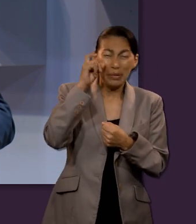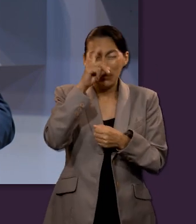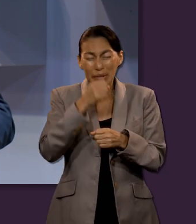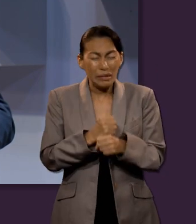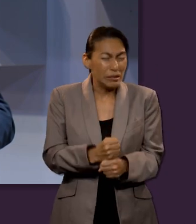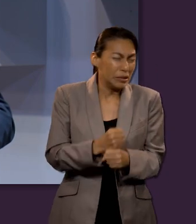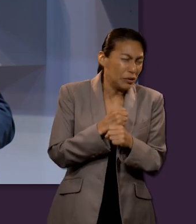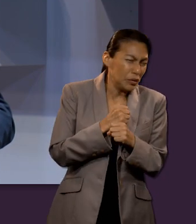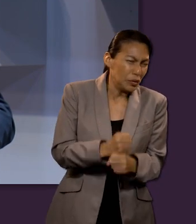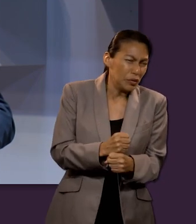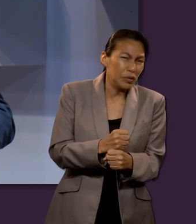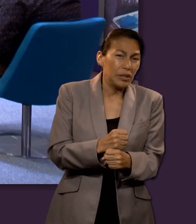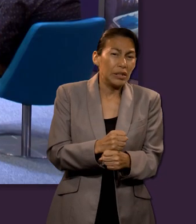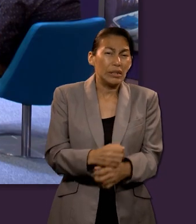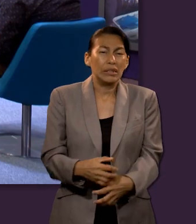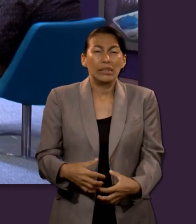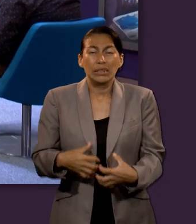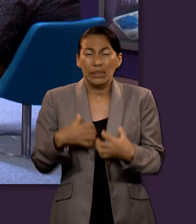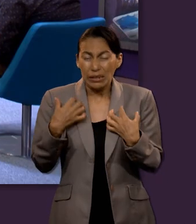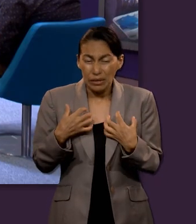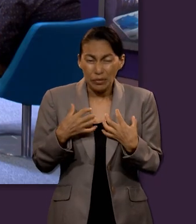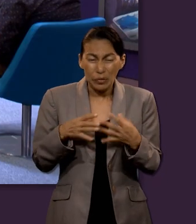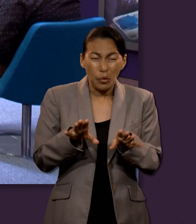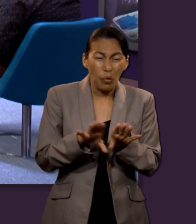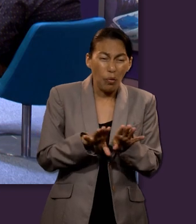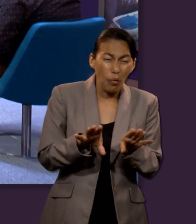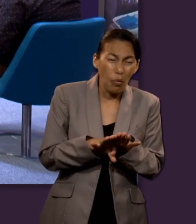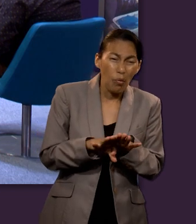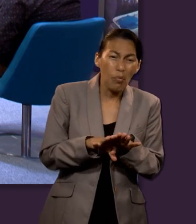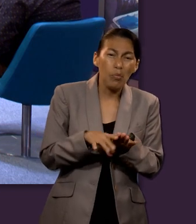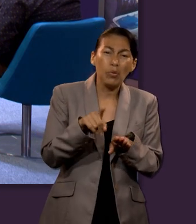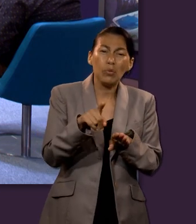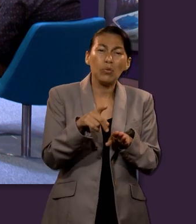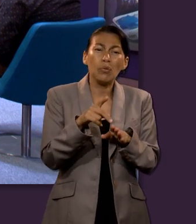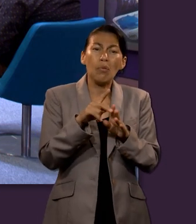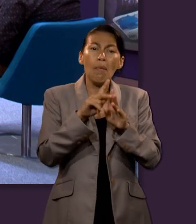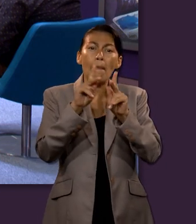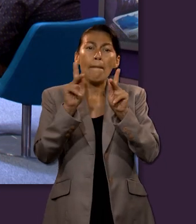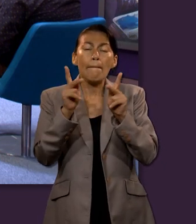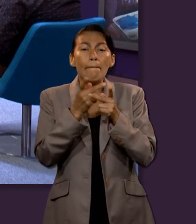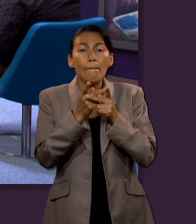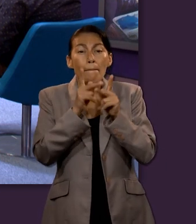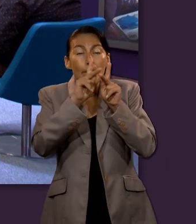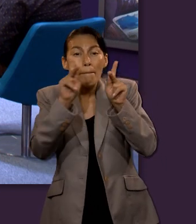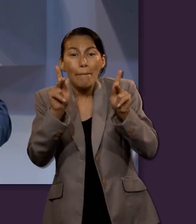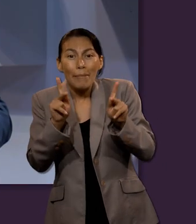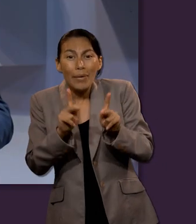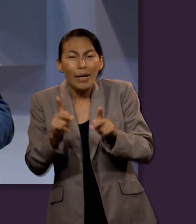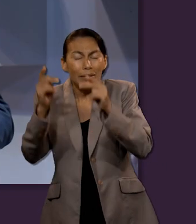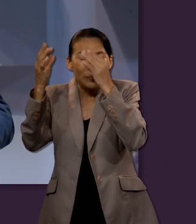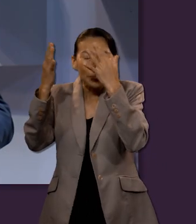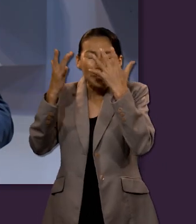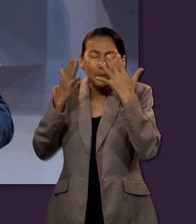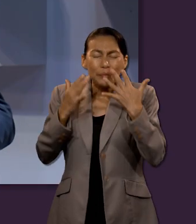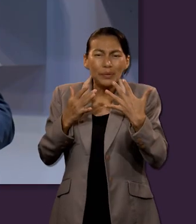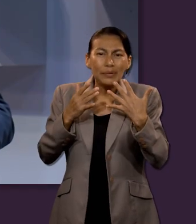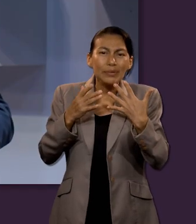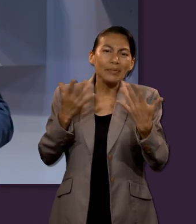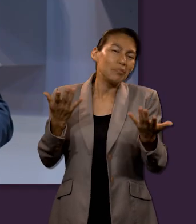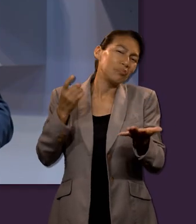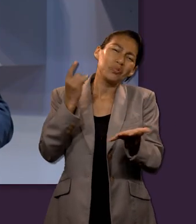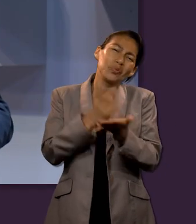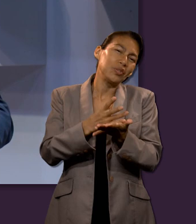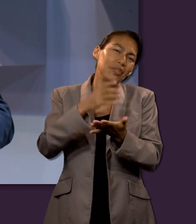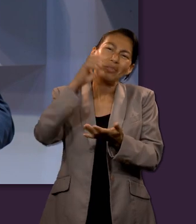y estresante irritante como obtienes esa paz no y como lo mencionas es un fruto